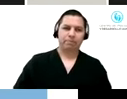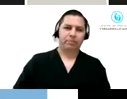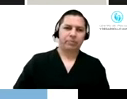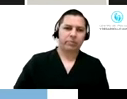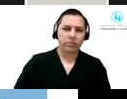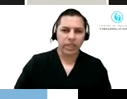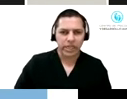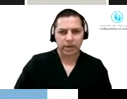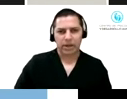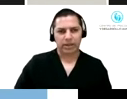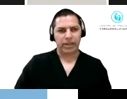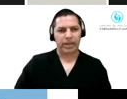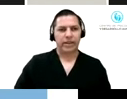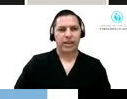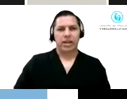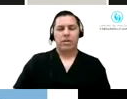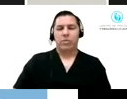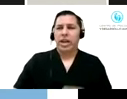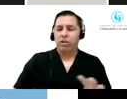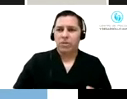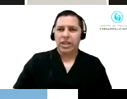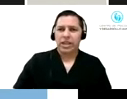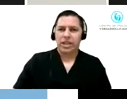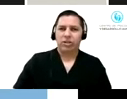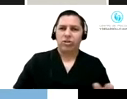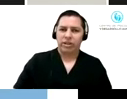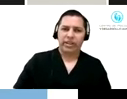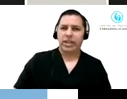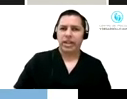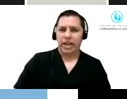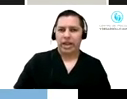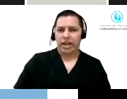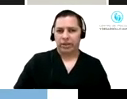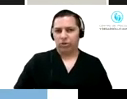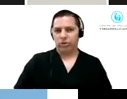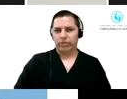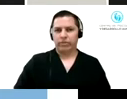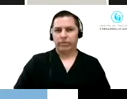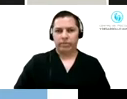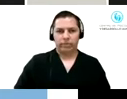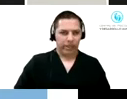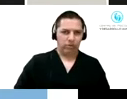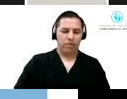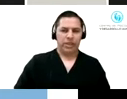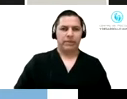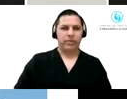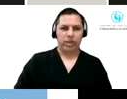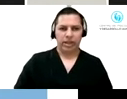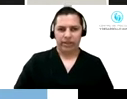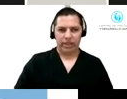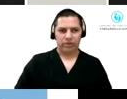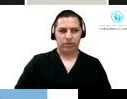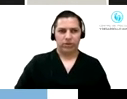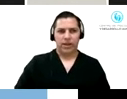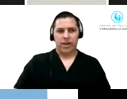revisar y replantear, porque de alguna manera nos afecta a todos, de alguna manera nos